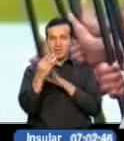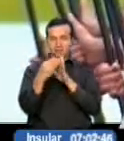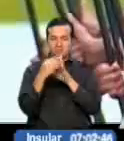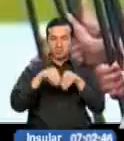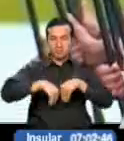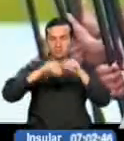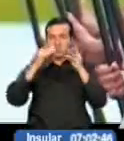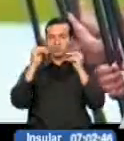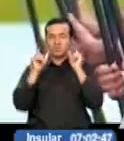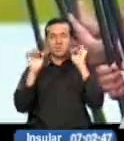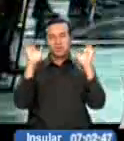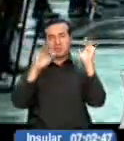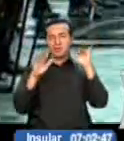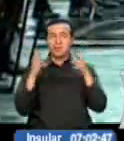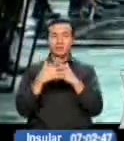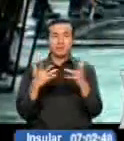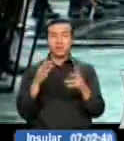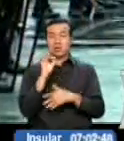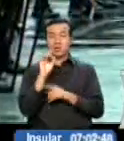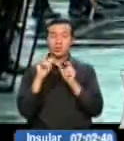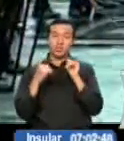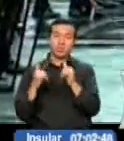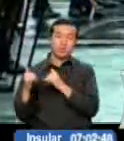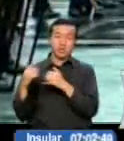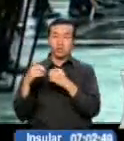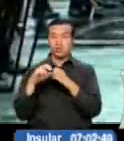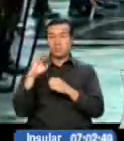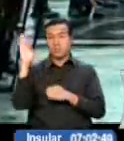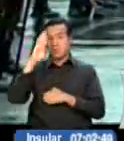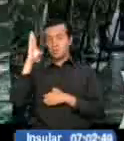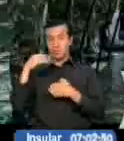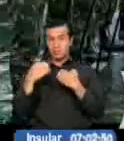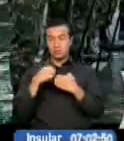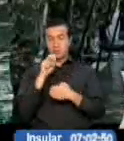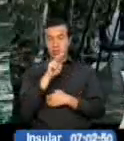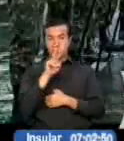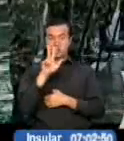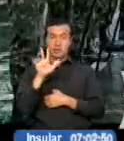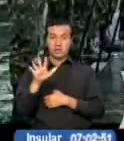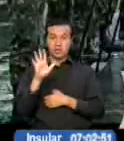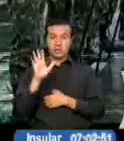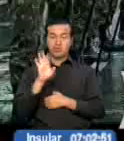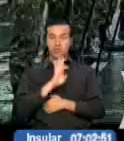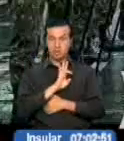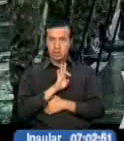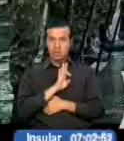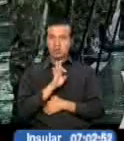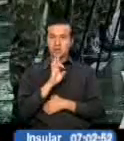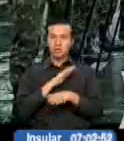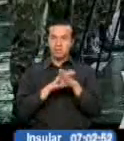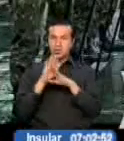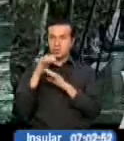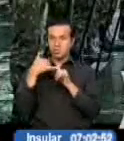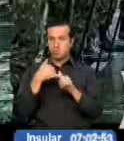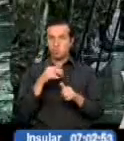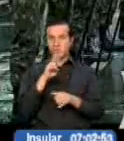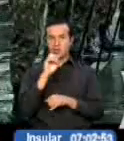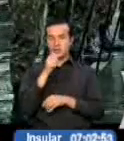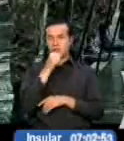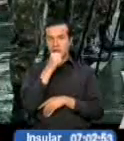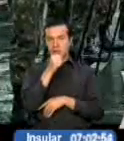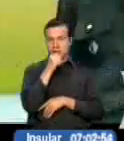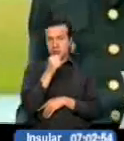personas. Los fallecidos brasileños son 19 jugadores del chapecoense, 25 dirigentes, personal técnico e invitados del club y 20